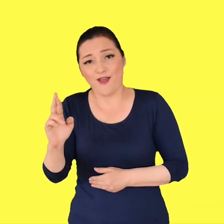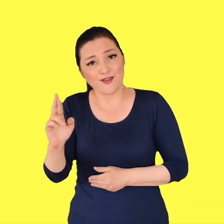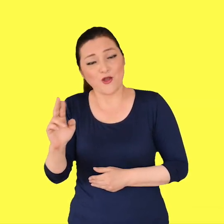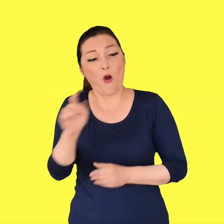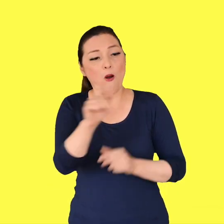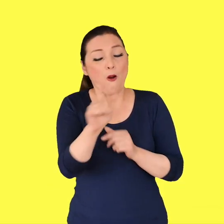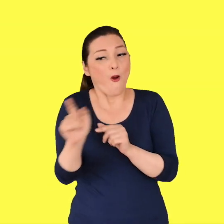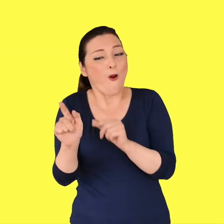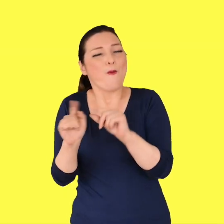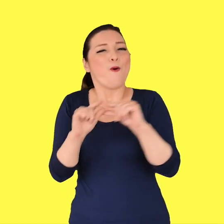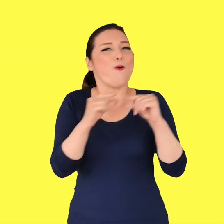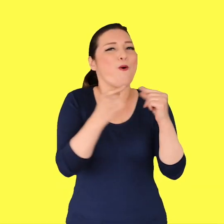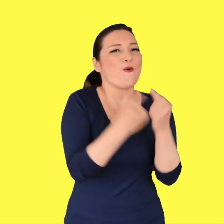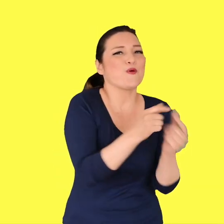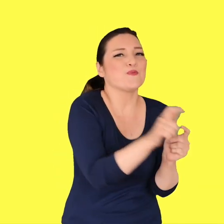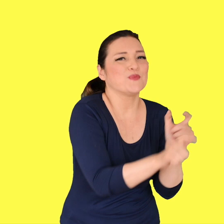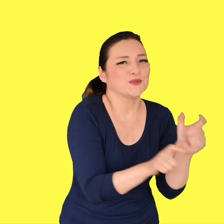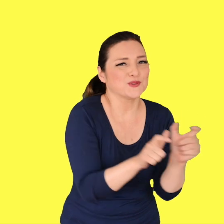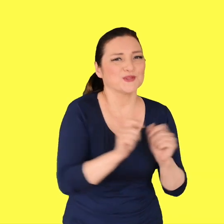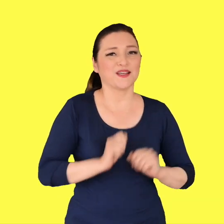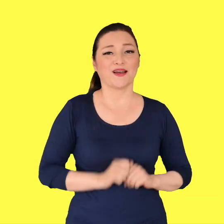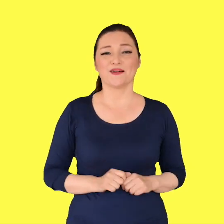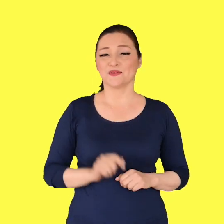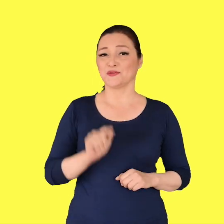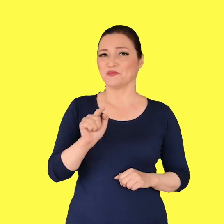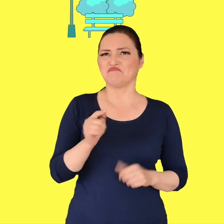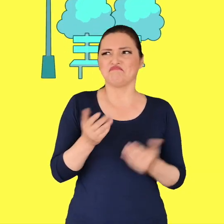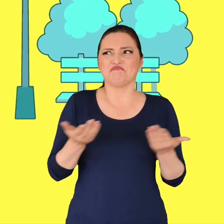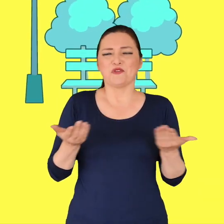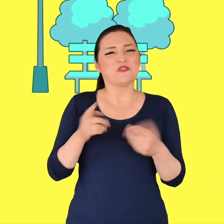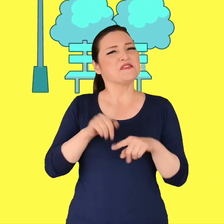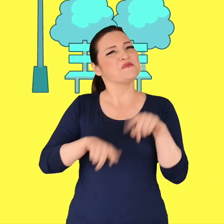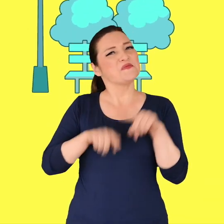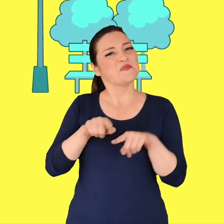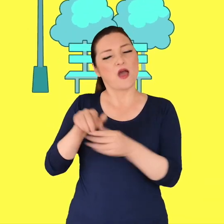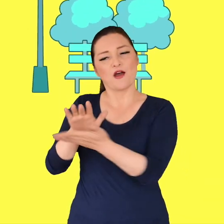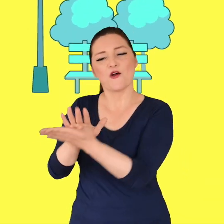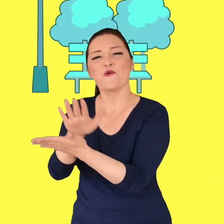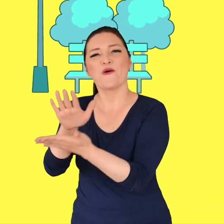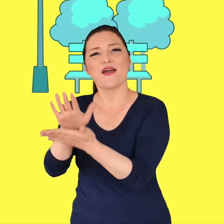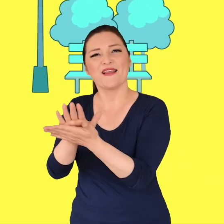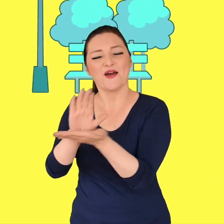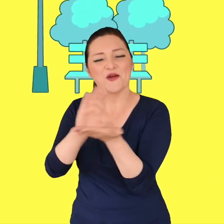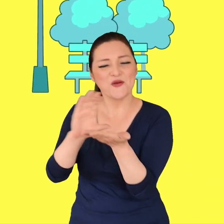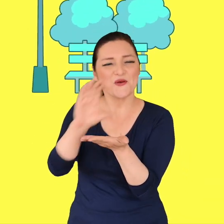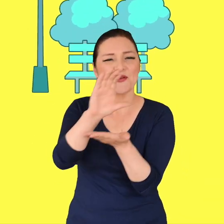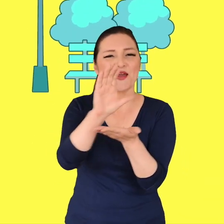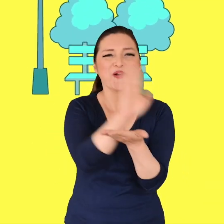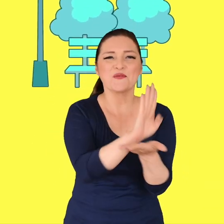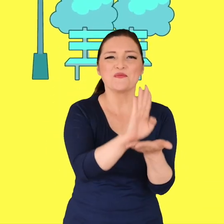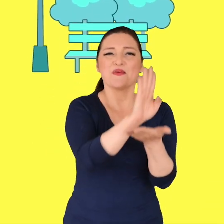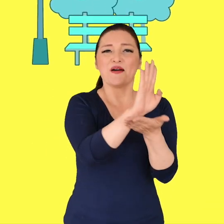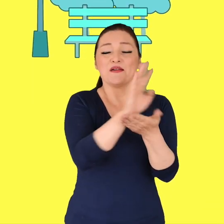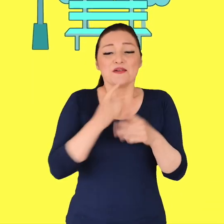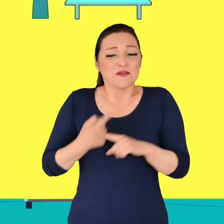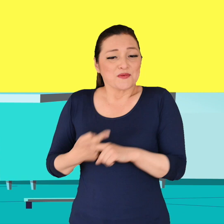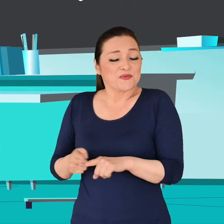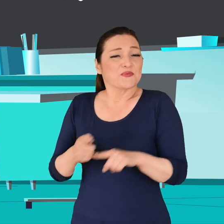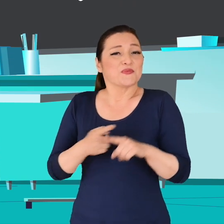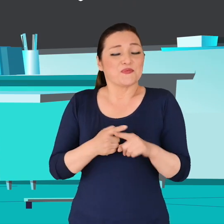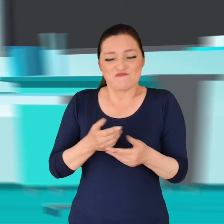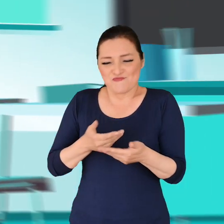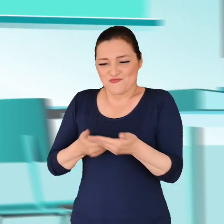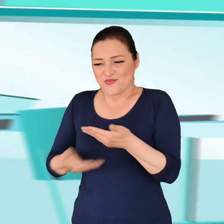o personas. Puedes tener amistades en tu escuela o colegio, en tu barrio o en cualquier lugar que compartas con